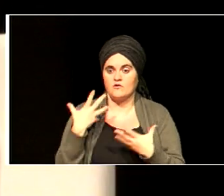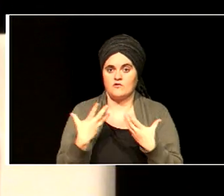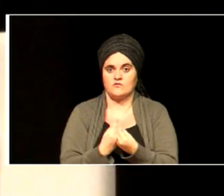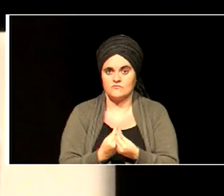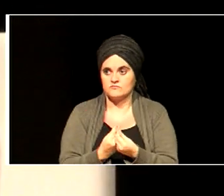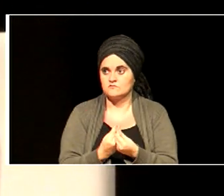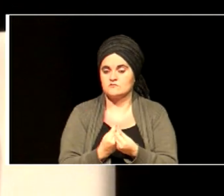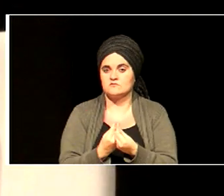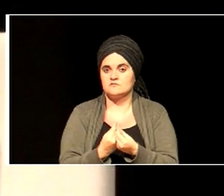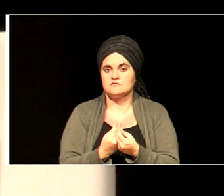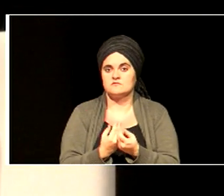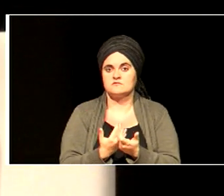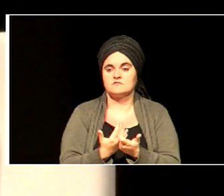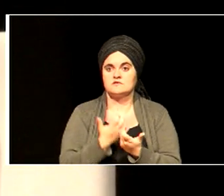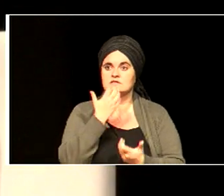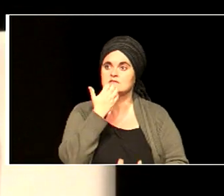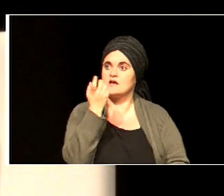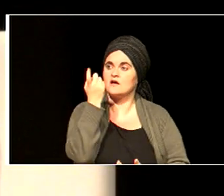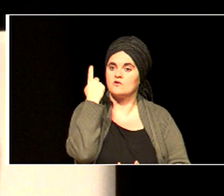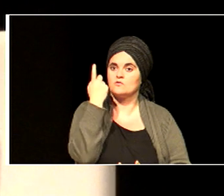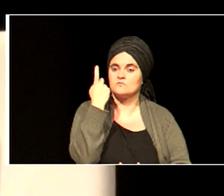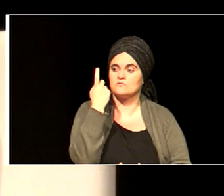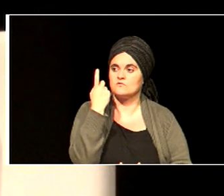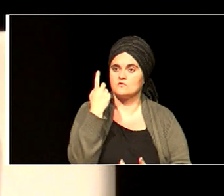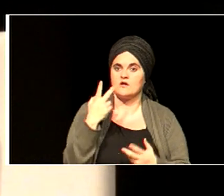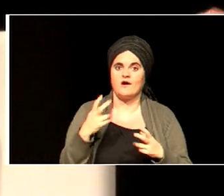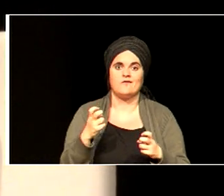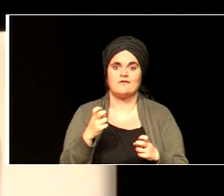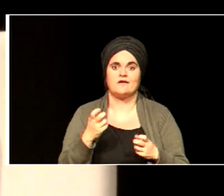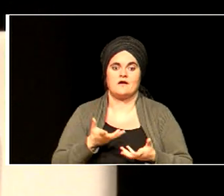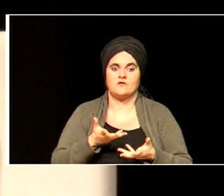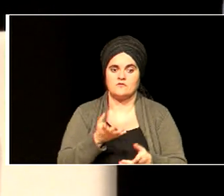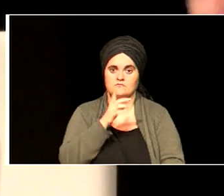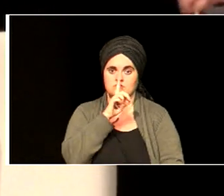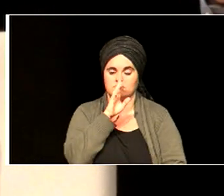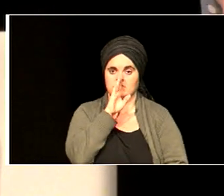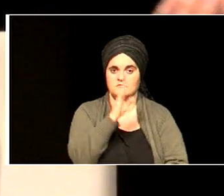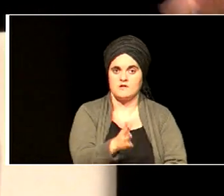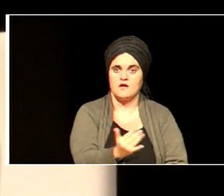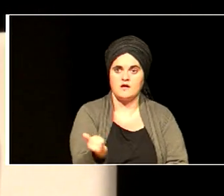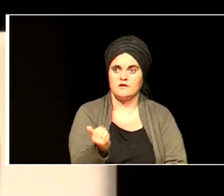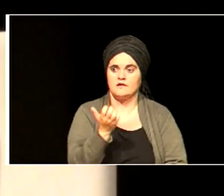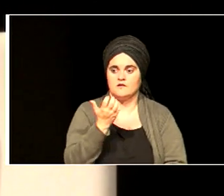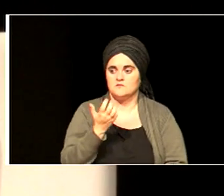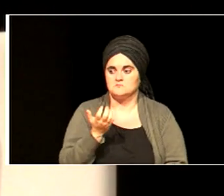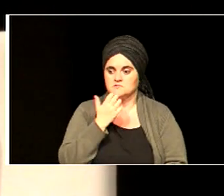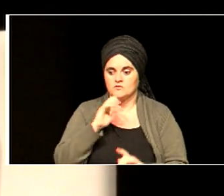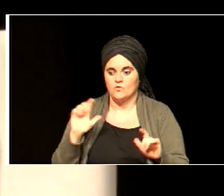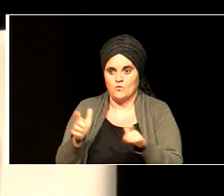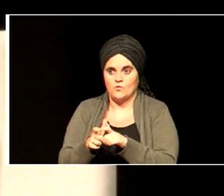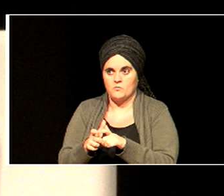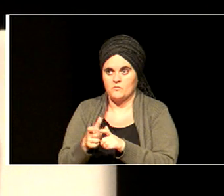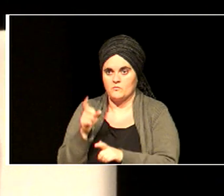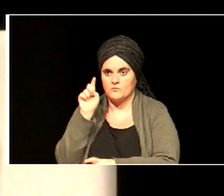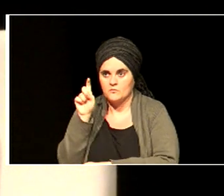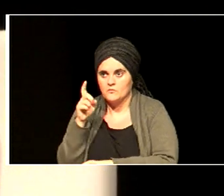momentutan ikasle horrekin laguntza zuzena izan arren, ba, talde elkarreragileetan parte hartu behar baldin bazuen, edo